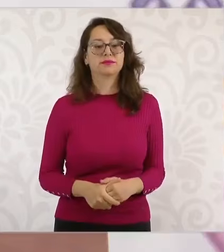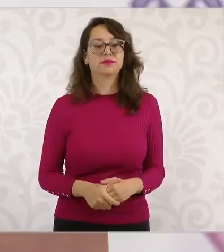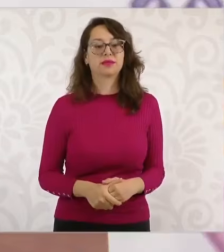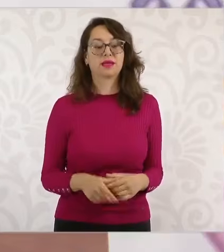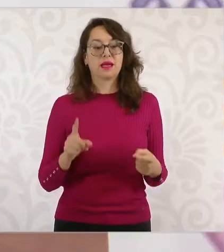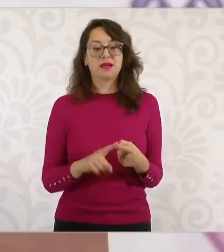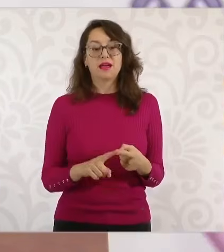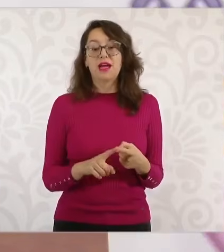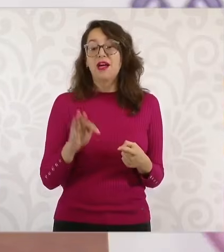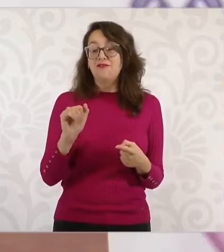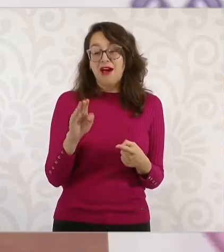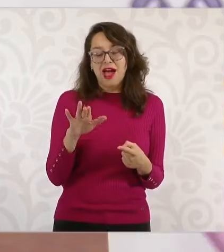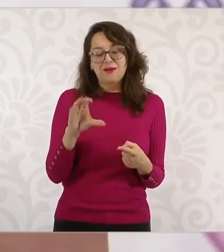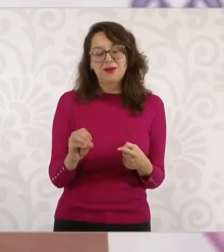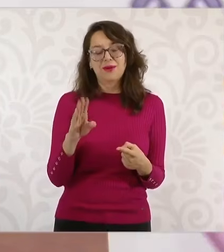Manlio Fabio Beltrón,